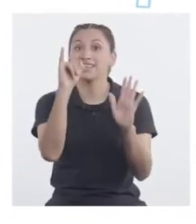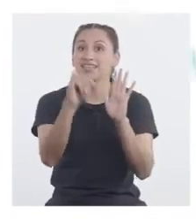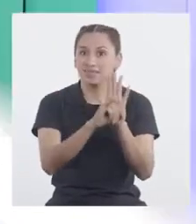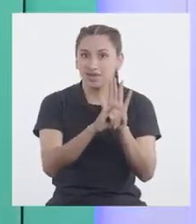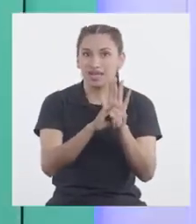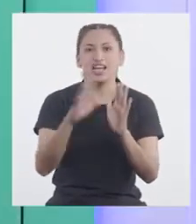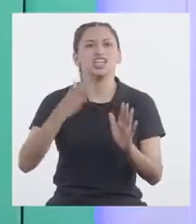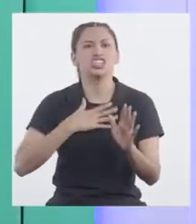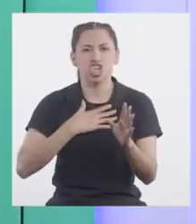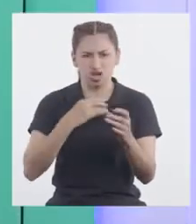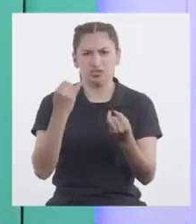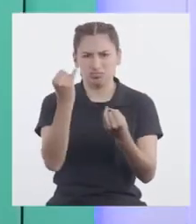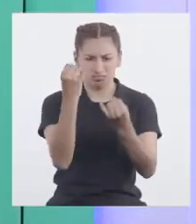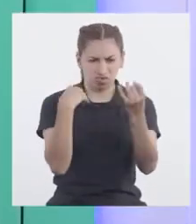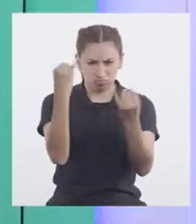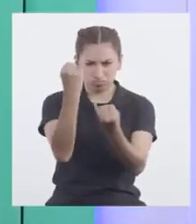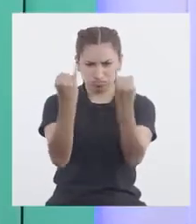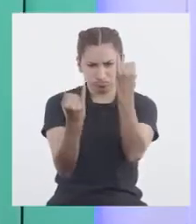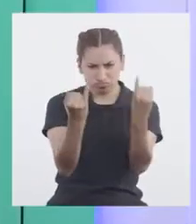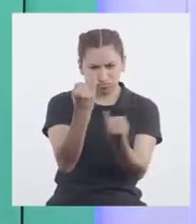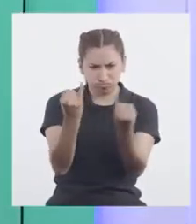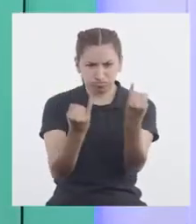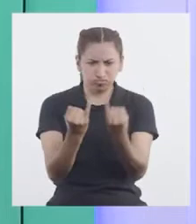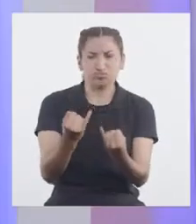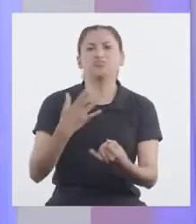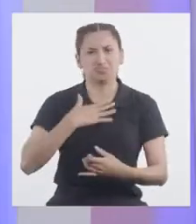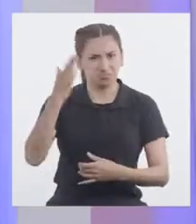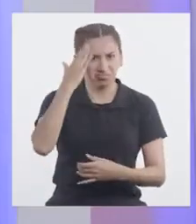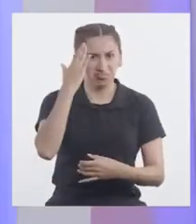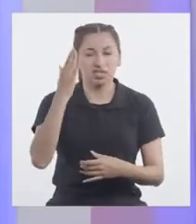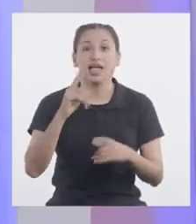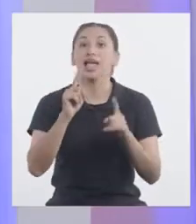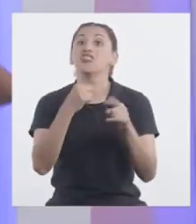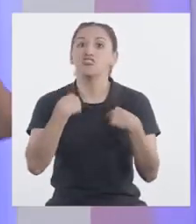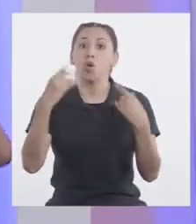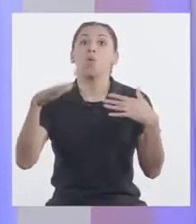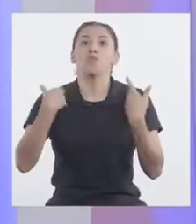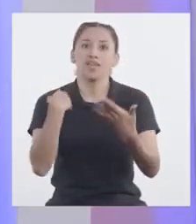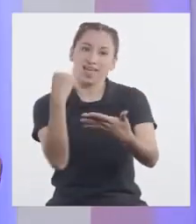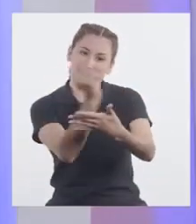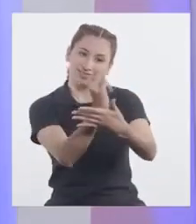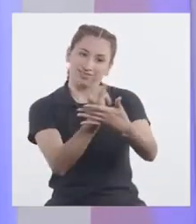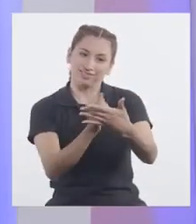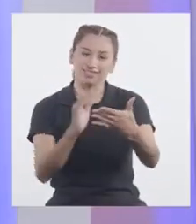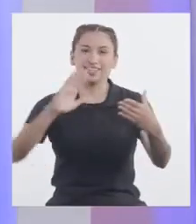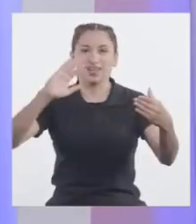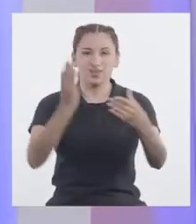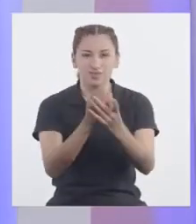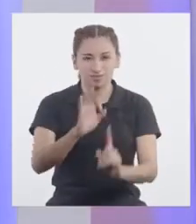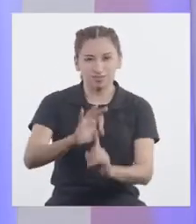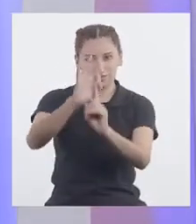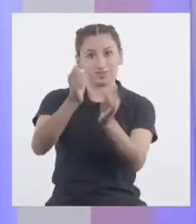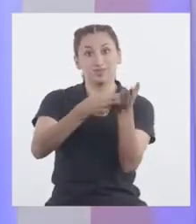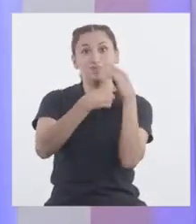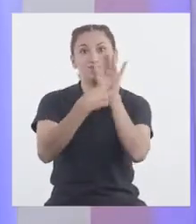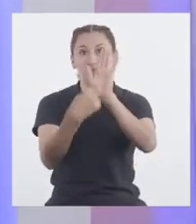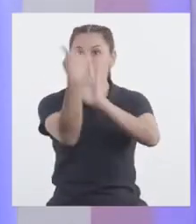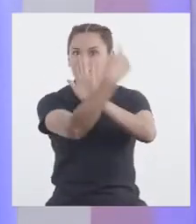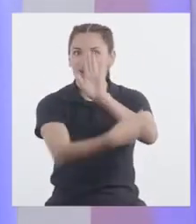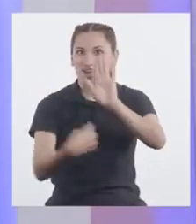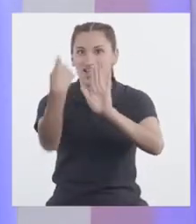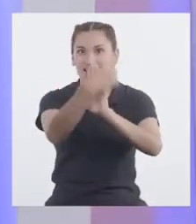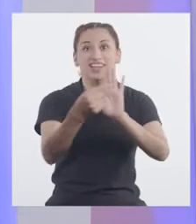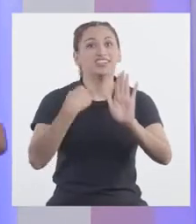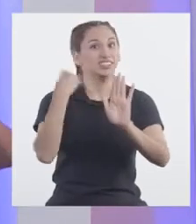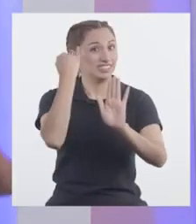podcast. De la edición me encargo yo, tengo experiencia en ello. Yo puedo ayudar en el diseño de la portada, soy bueno en el